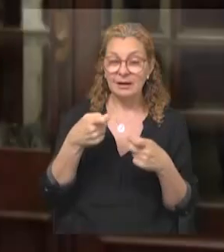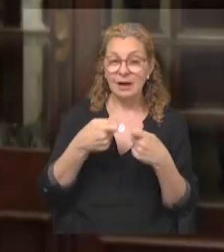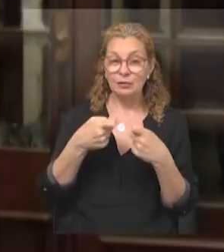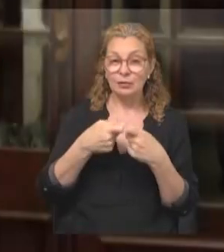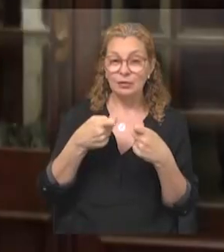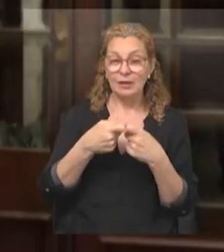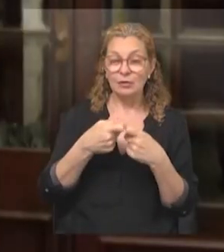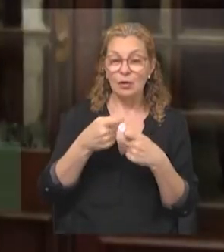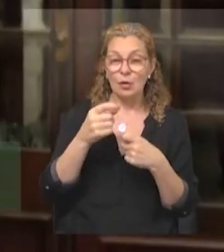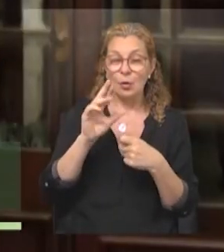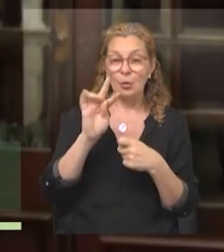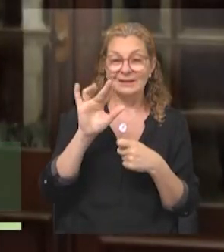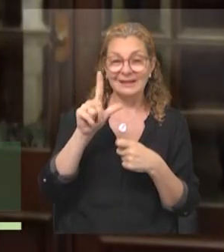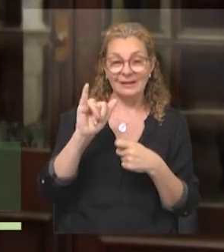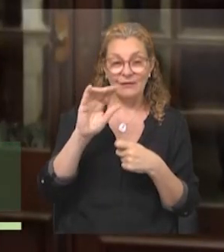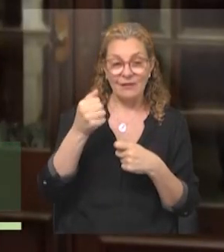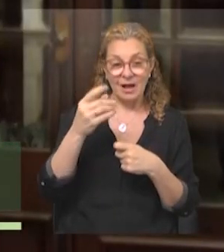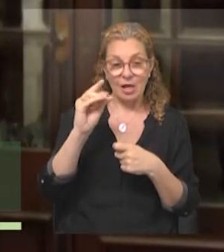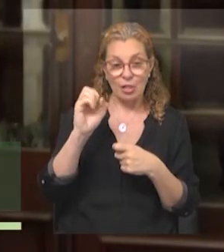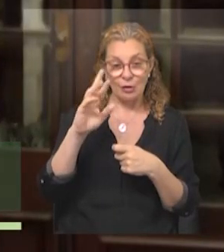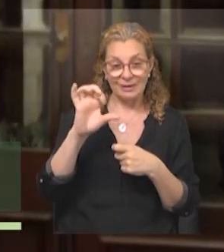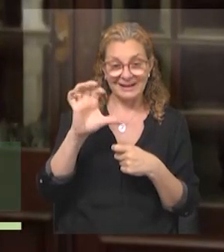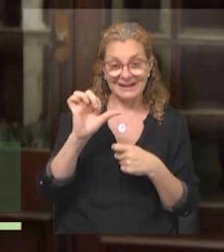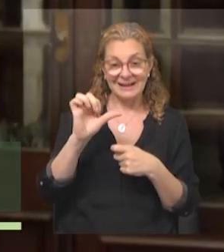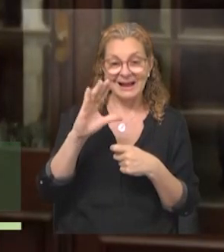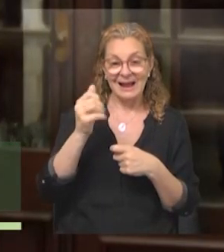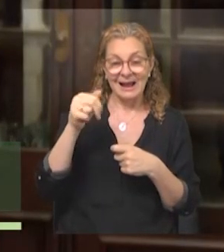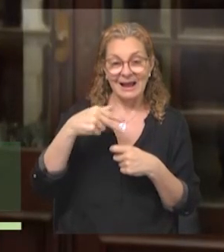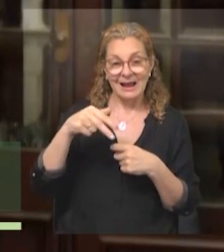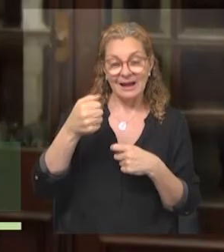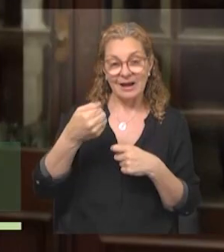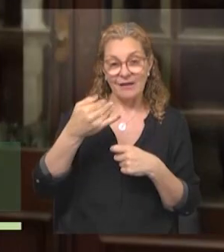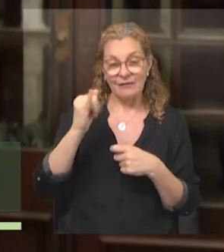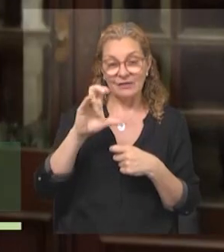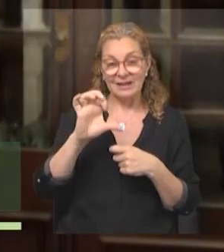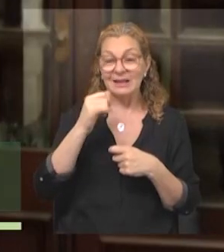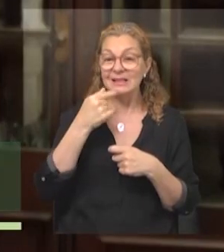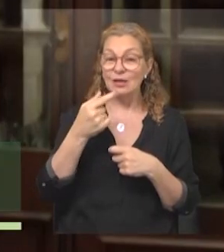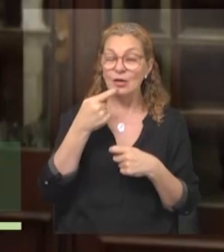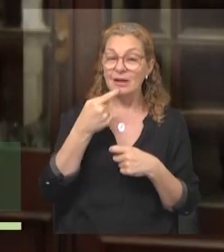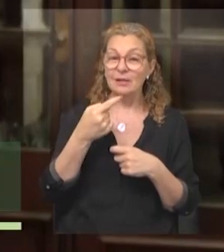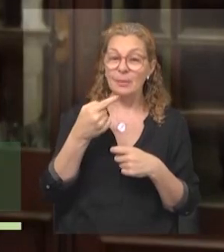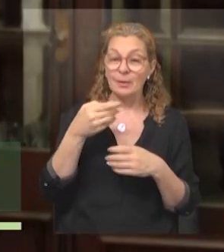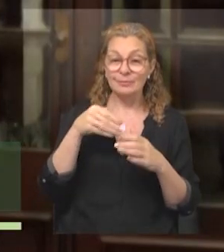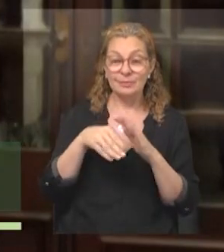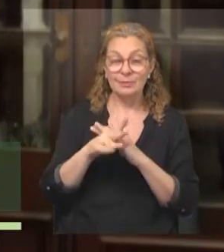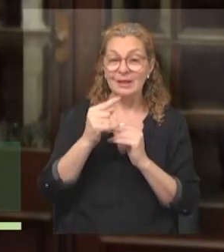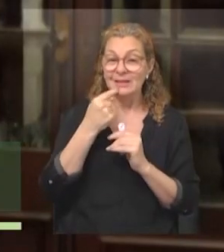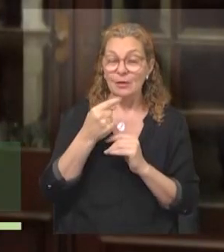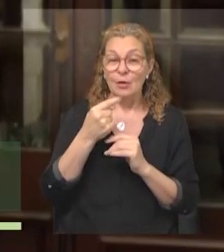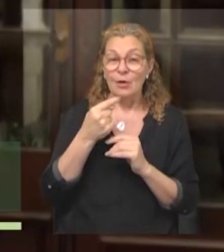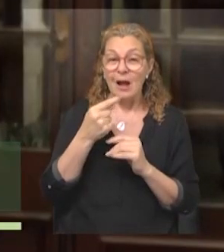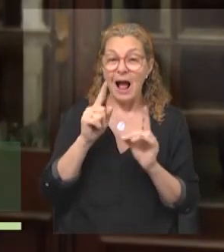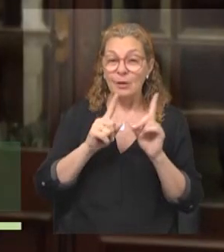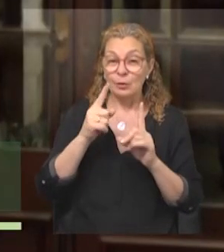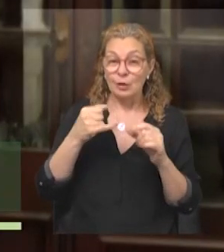cultivadores de cannabis se expresó a propósito de esta convocatoria de plebiscitos para habilitar los allanamientos nocturnos marcando